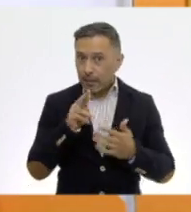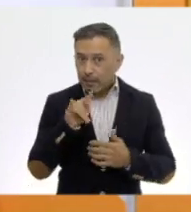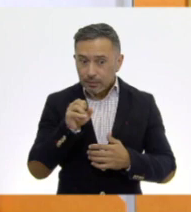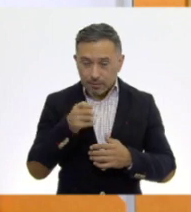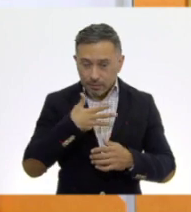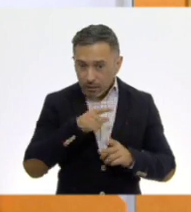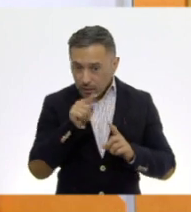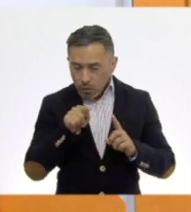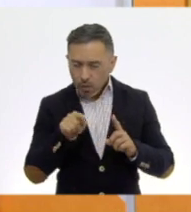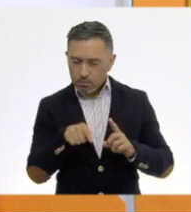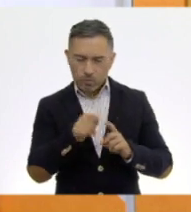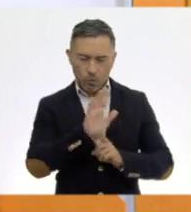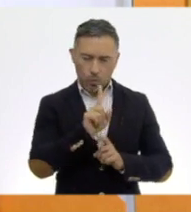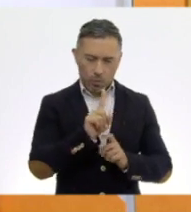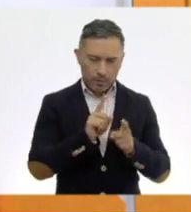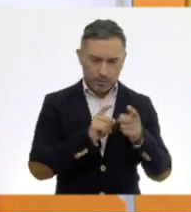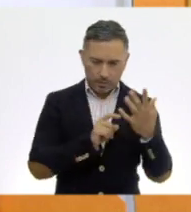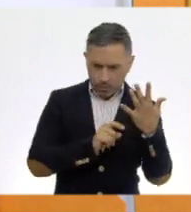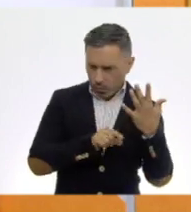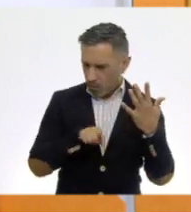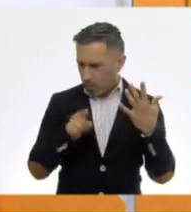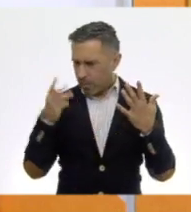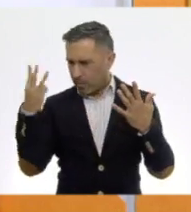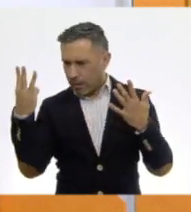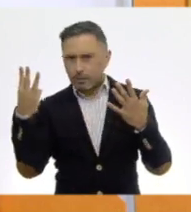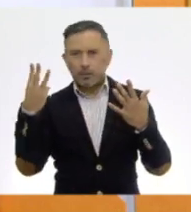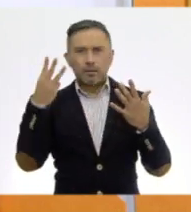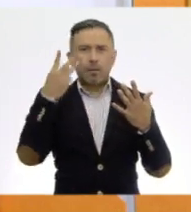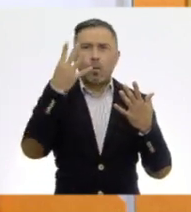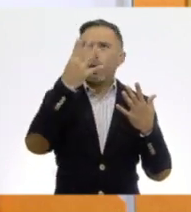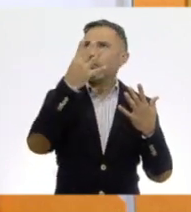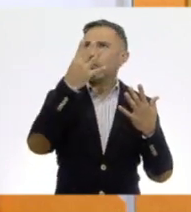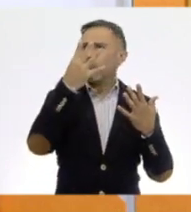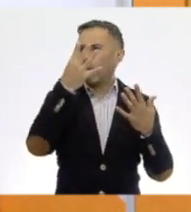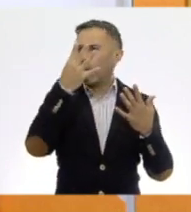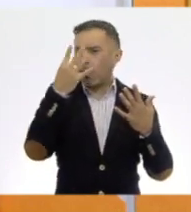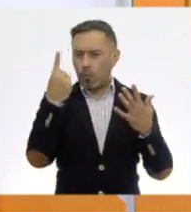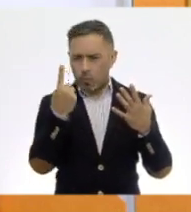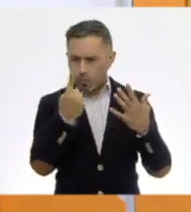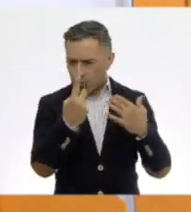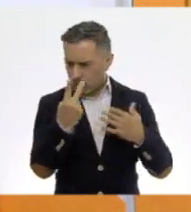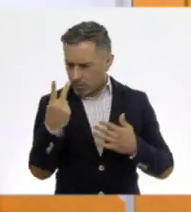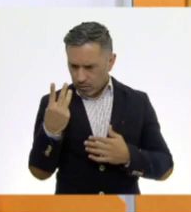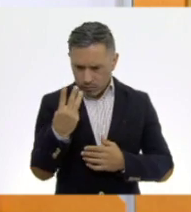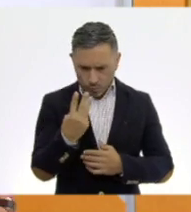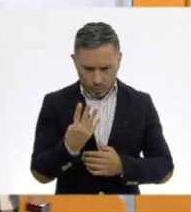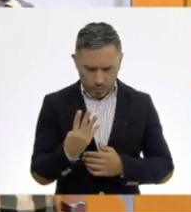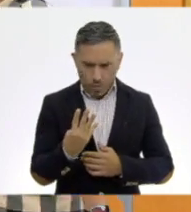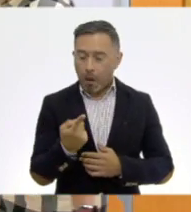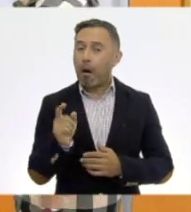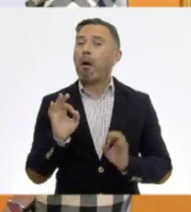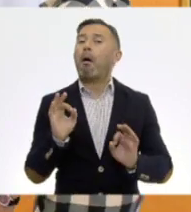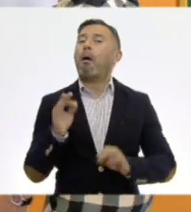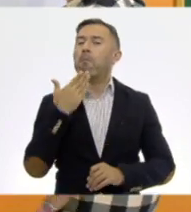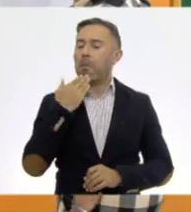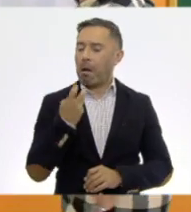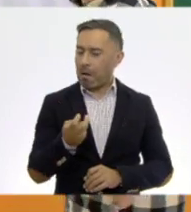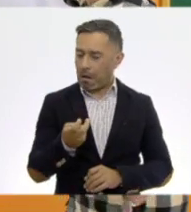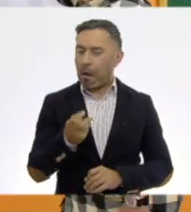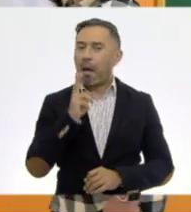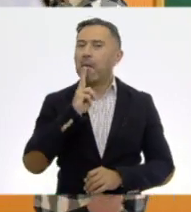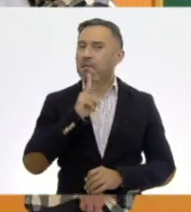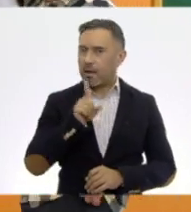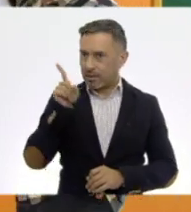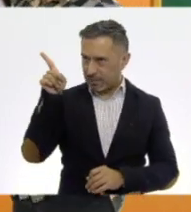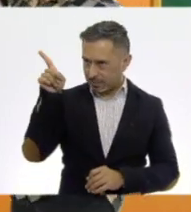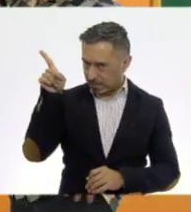ya dijimos que cinco. Esta tiene tres, esta tiene cuatro y esta, una, dos, tres, cuatro. No, entonces sí. Vamos con esta